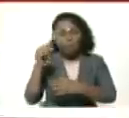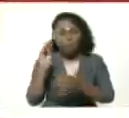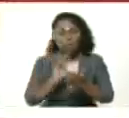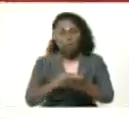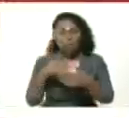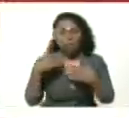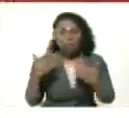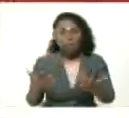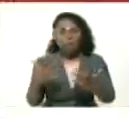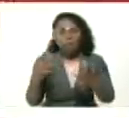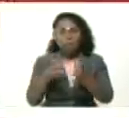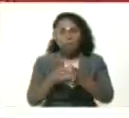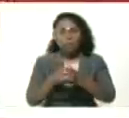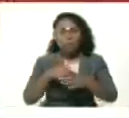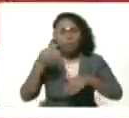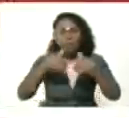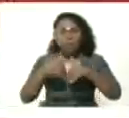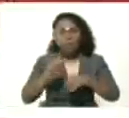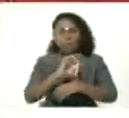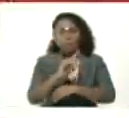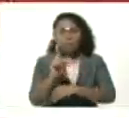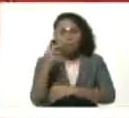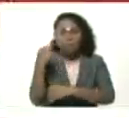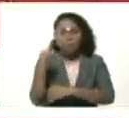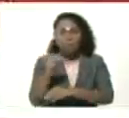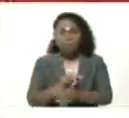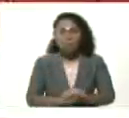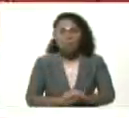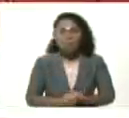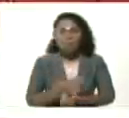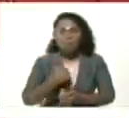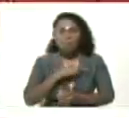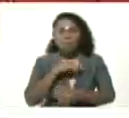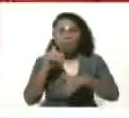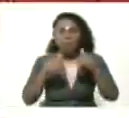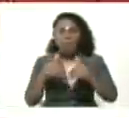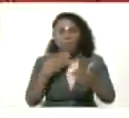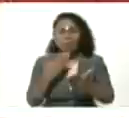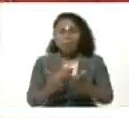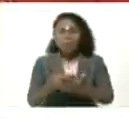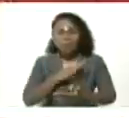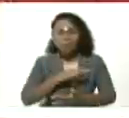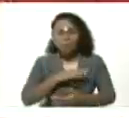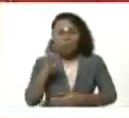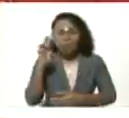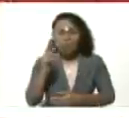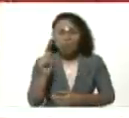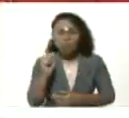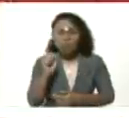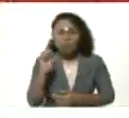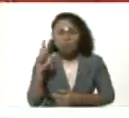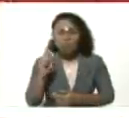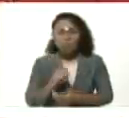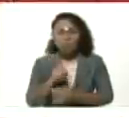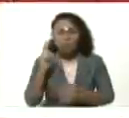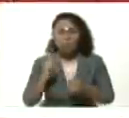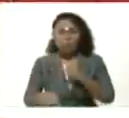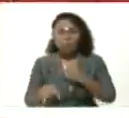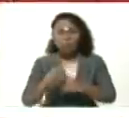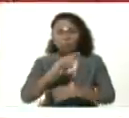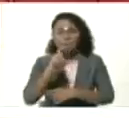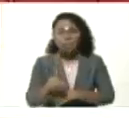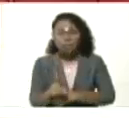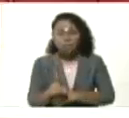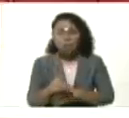por el organismo electoral. 21 de noviembre, nuestras elecciones. Gracias, señor Rafael. La tercera y última pregunta la